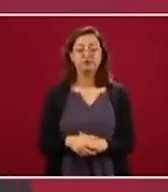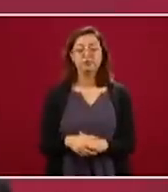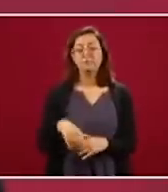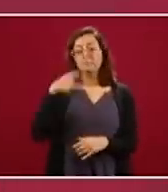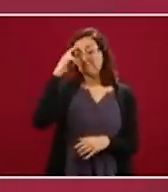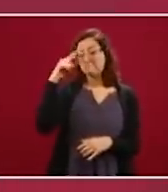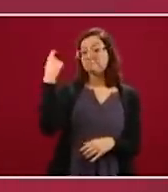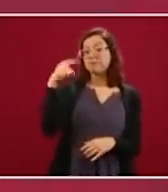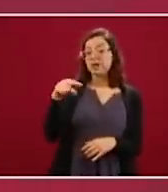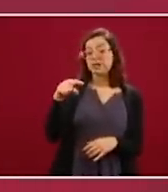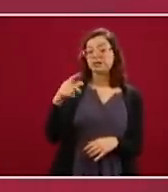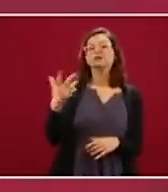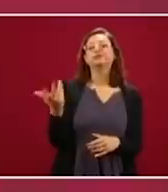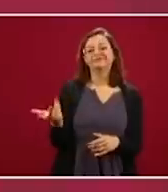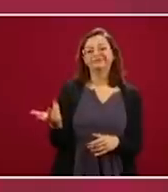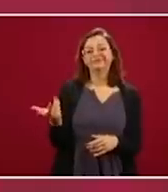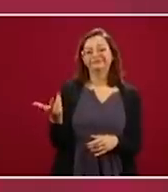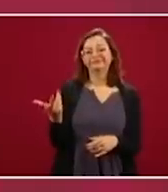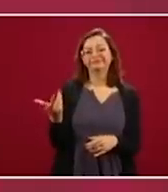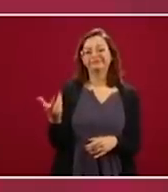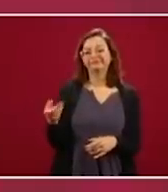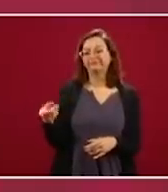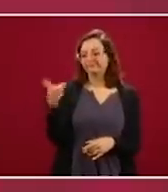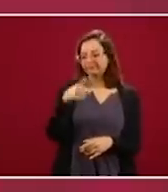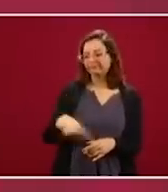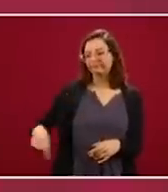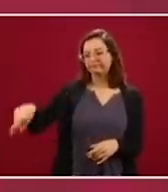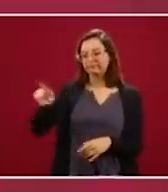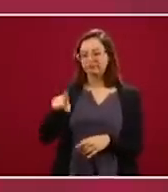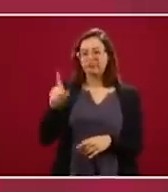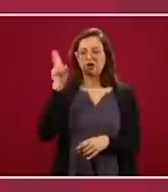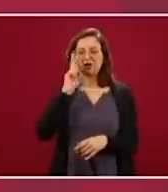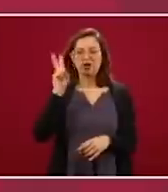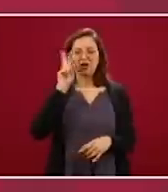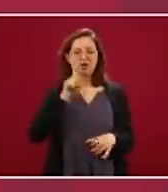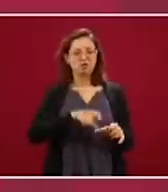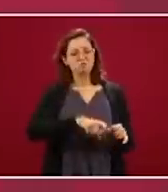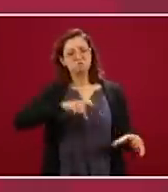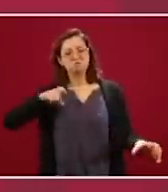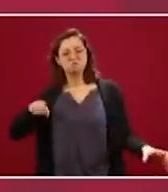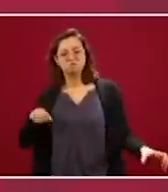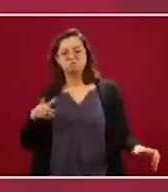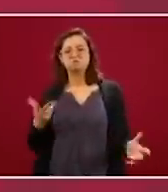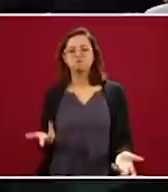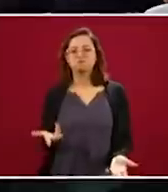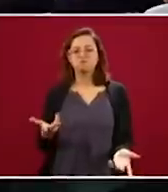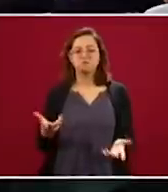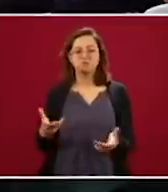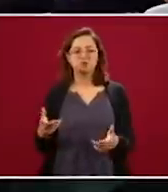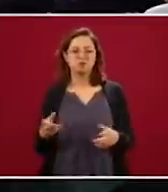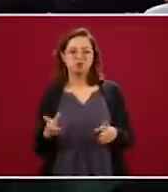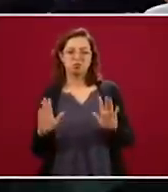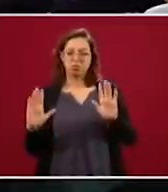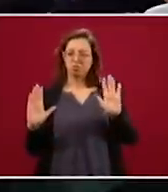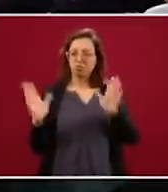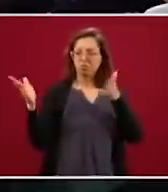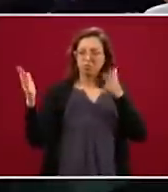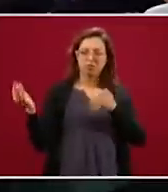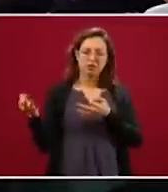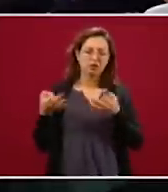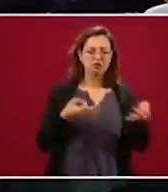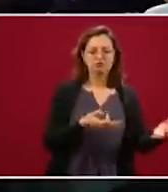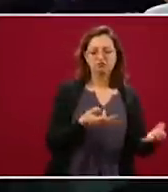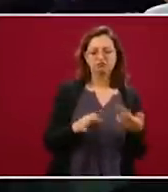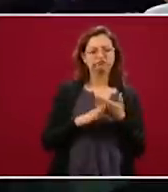para que no sean enganchados y tomen el camino de la delincuencia o de las